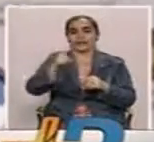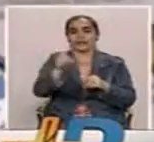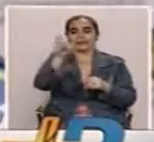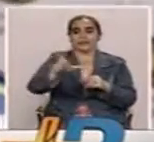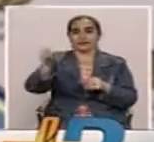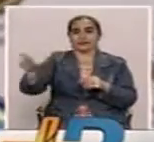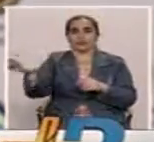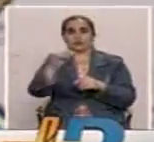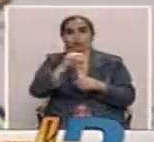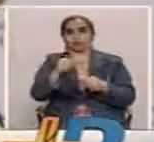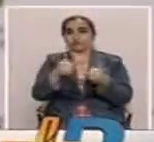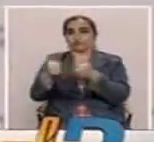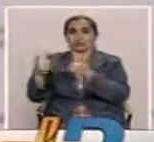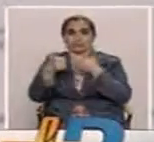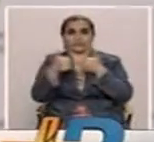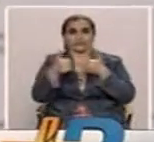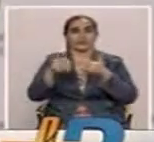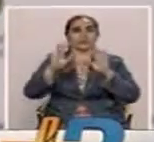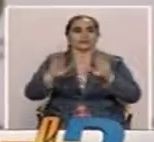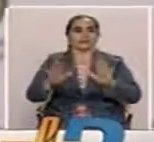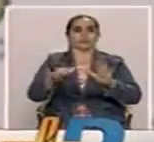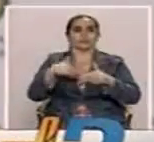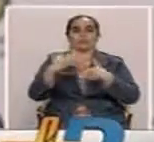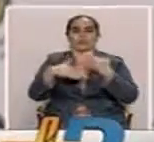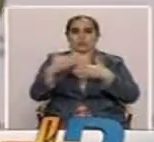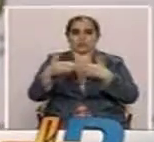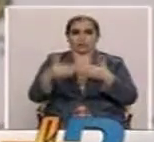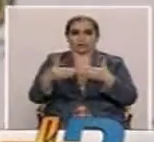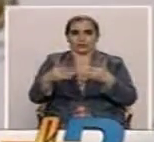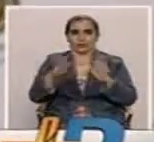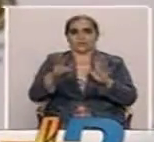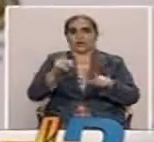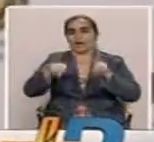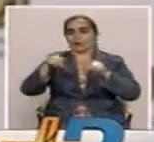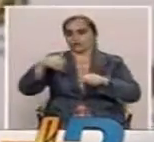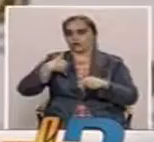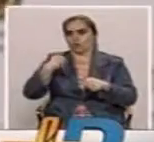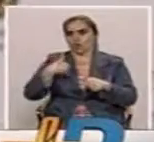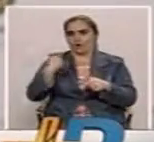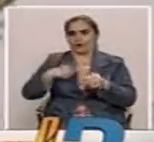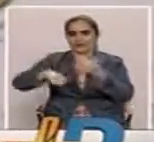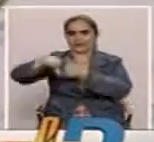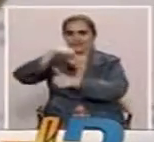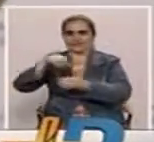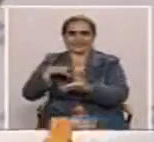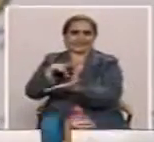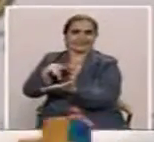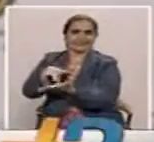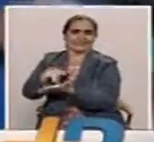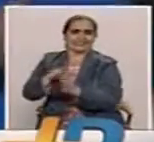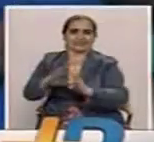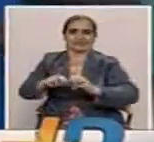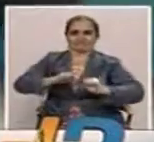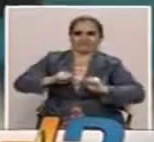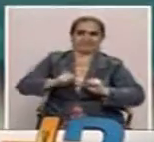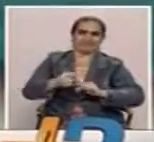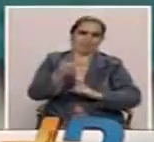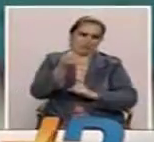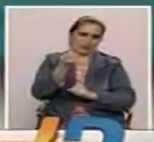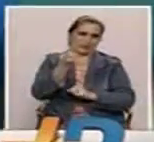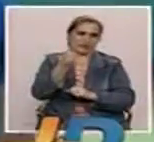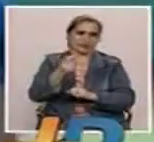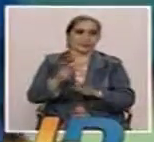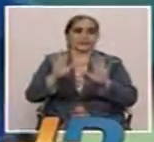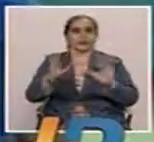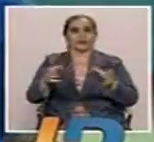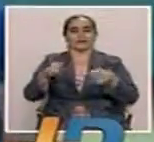muy bien. El equipo comienza a descompensarse. Los chicos que entran no entran con los niveles de atención. Ahora la selección